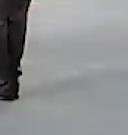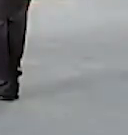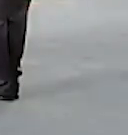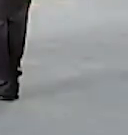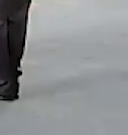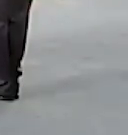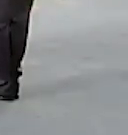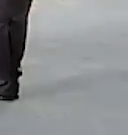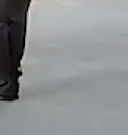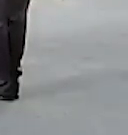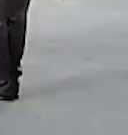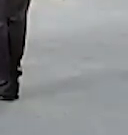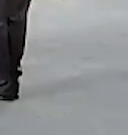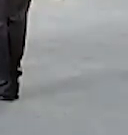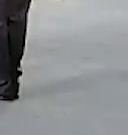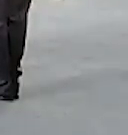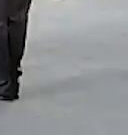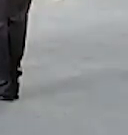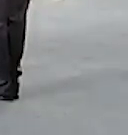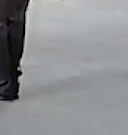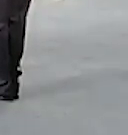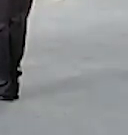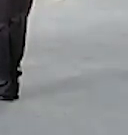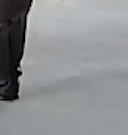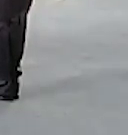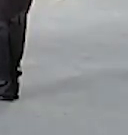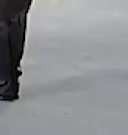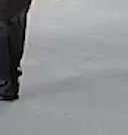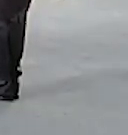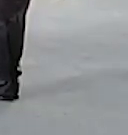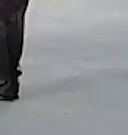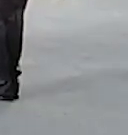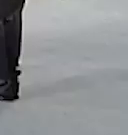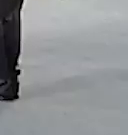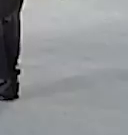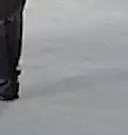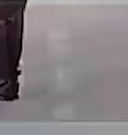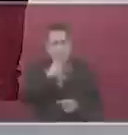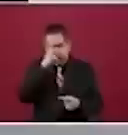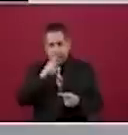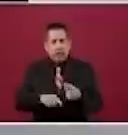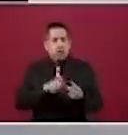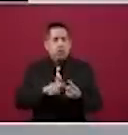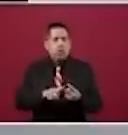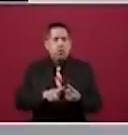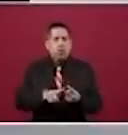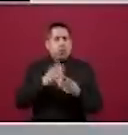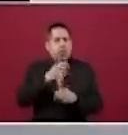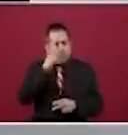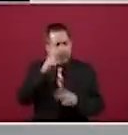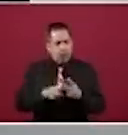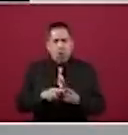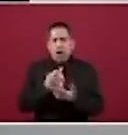en el Banco de México, en Hacienda, en Economía, en